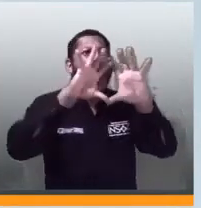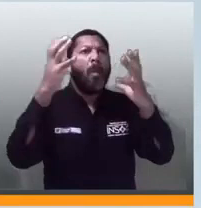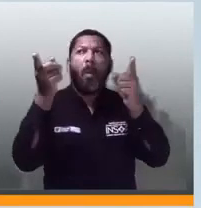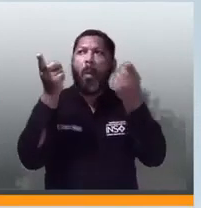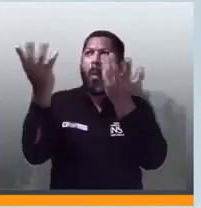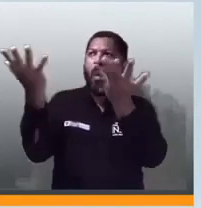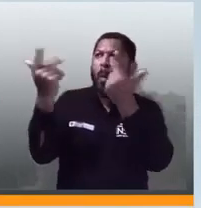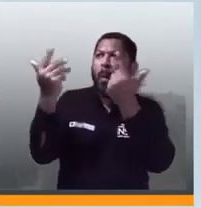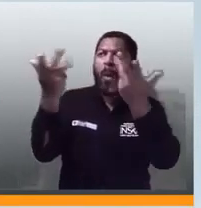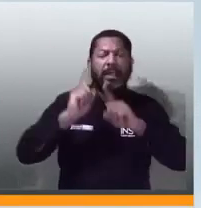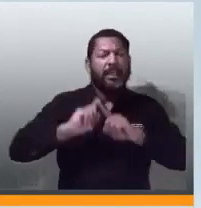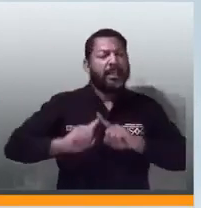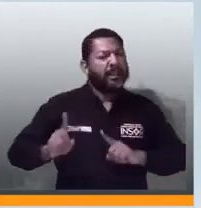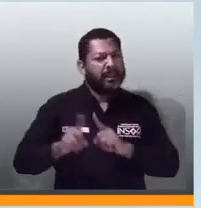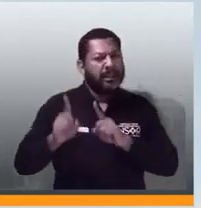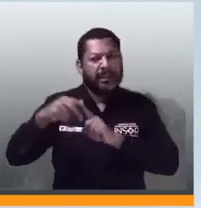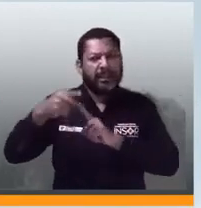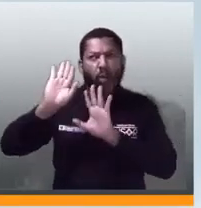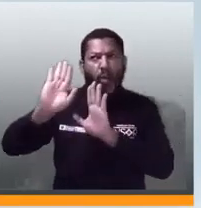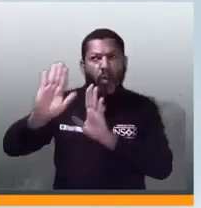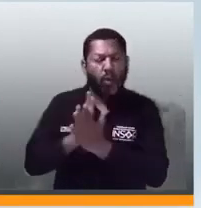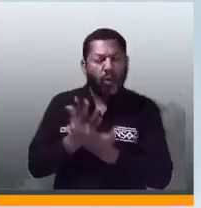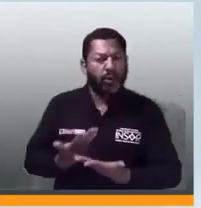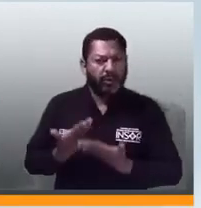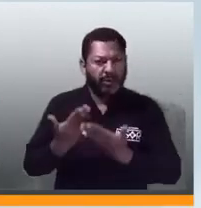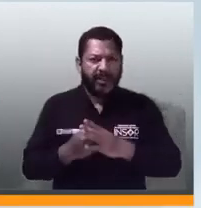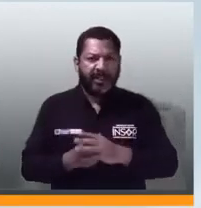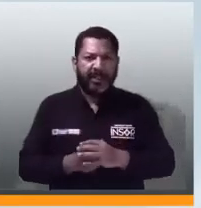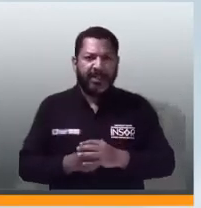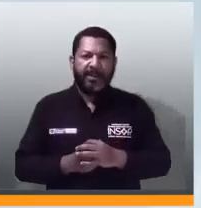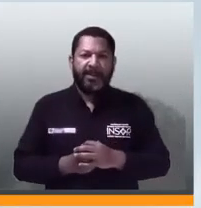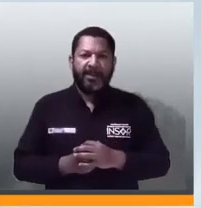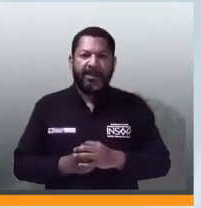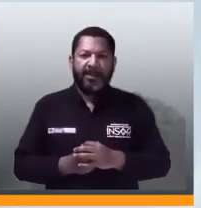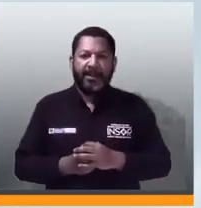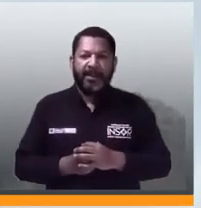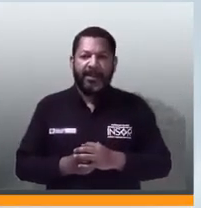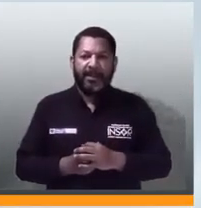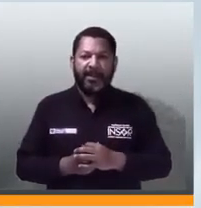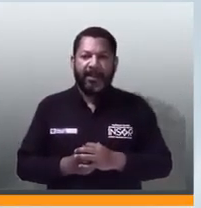diferentes enfoques y con diferentes miradas.